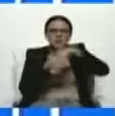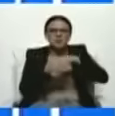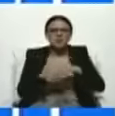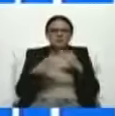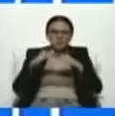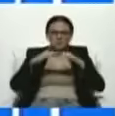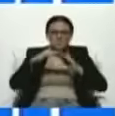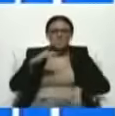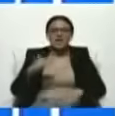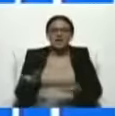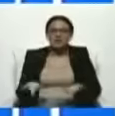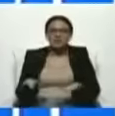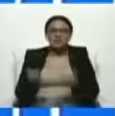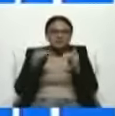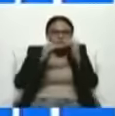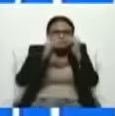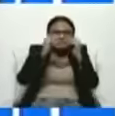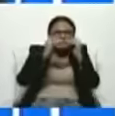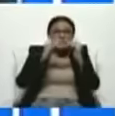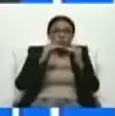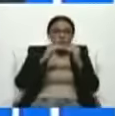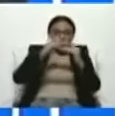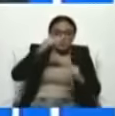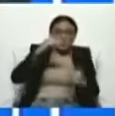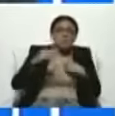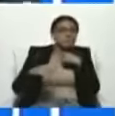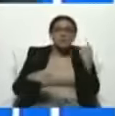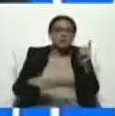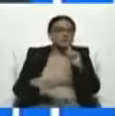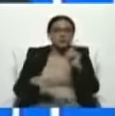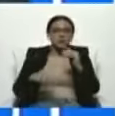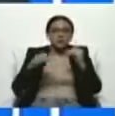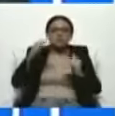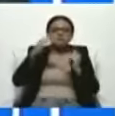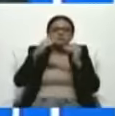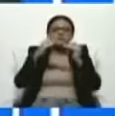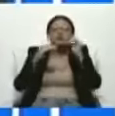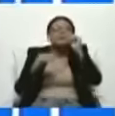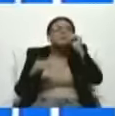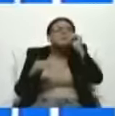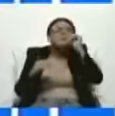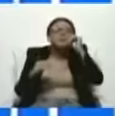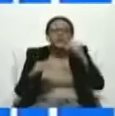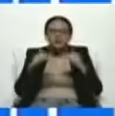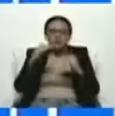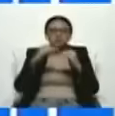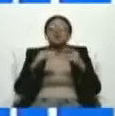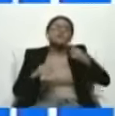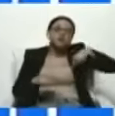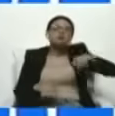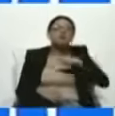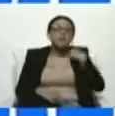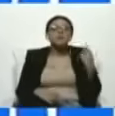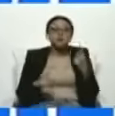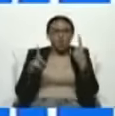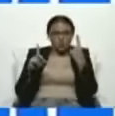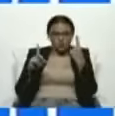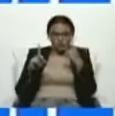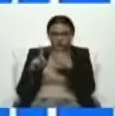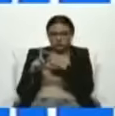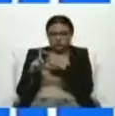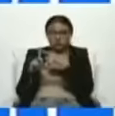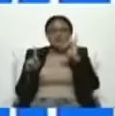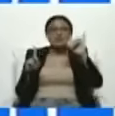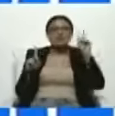reconocer con la hidalguía que lo caracterizó siempre fue el comandante Chávez. Perdimos, por muy pocos votos, pero perdimos. Y